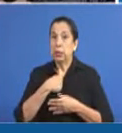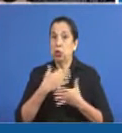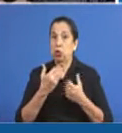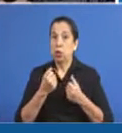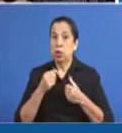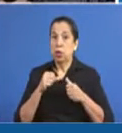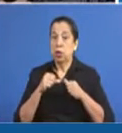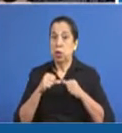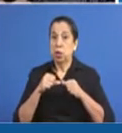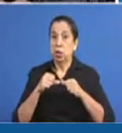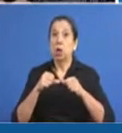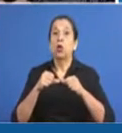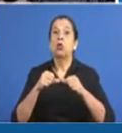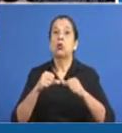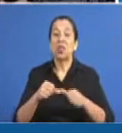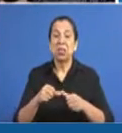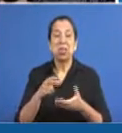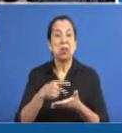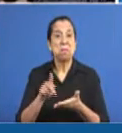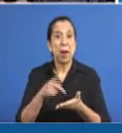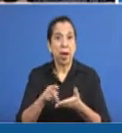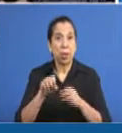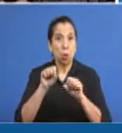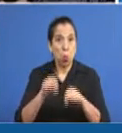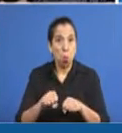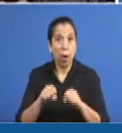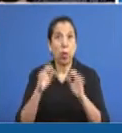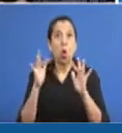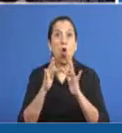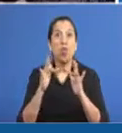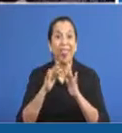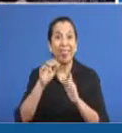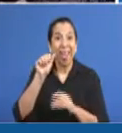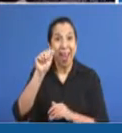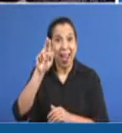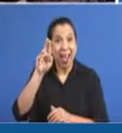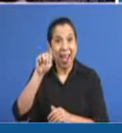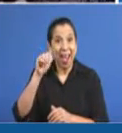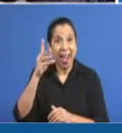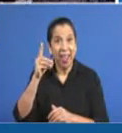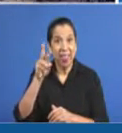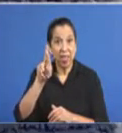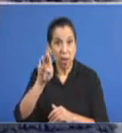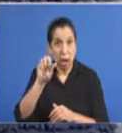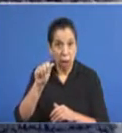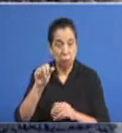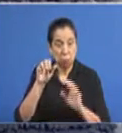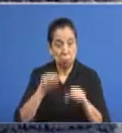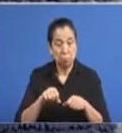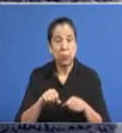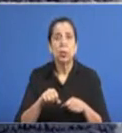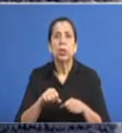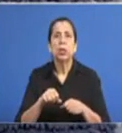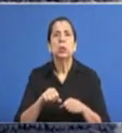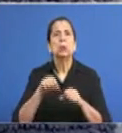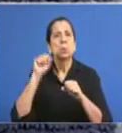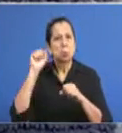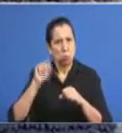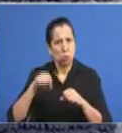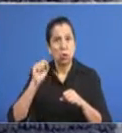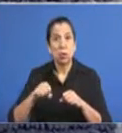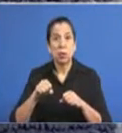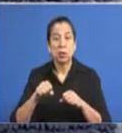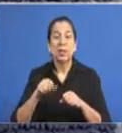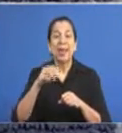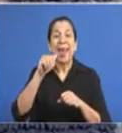¿puedo hacer la consulta a través de Andrea? Sí, por supuesto, allí, pues, si eres, Andrea